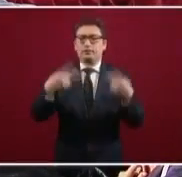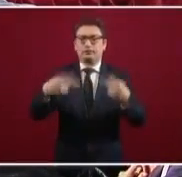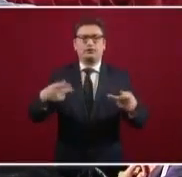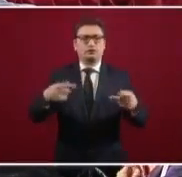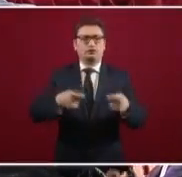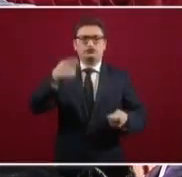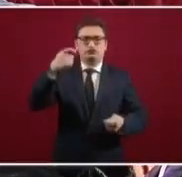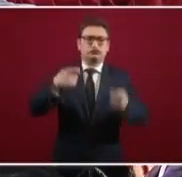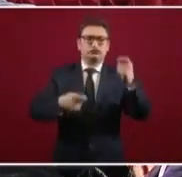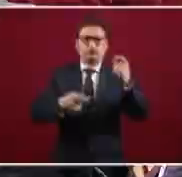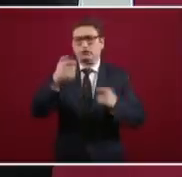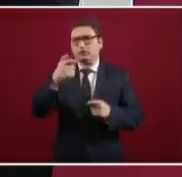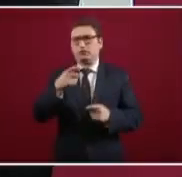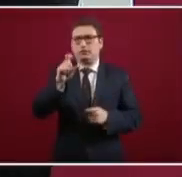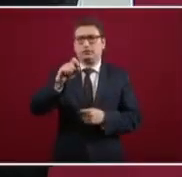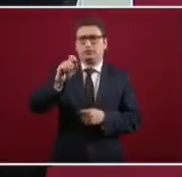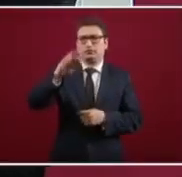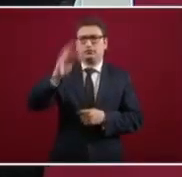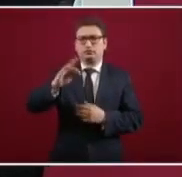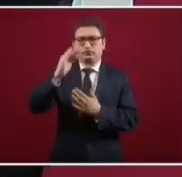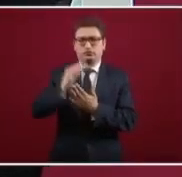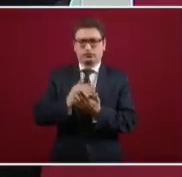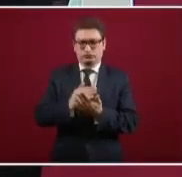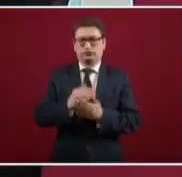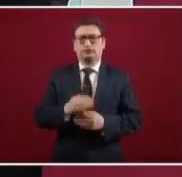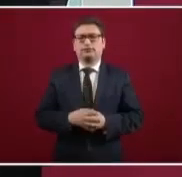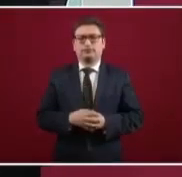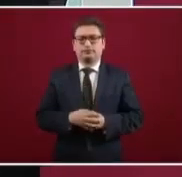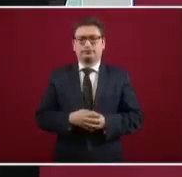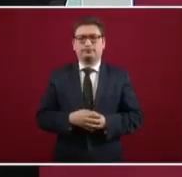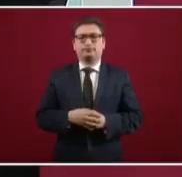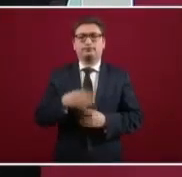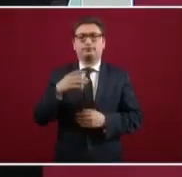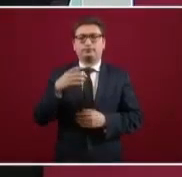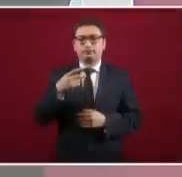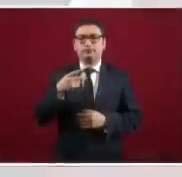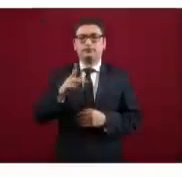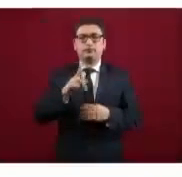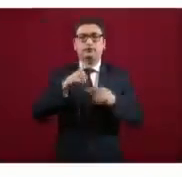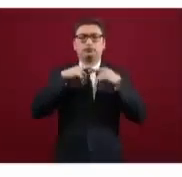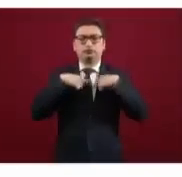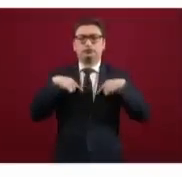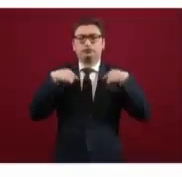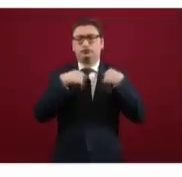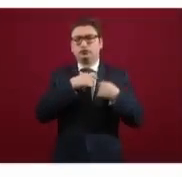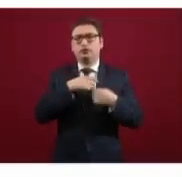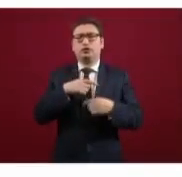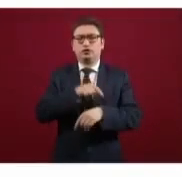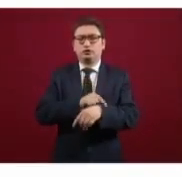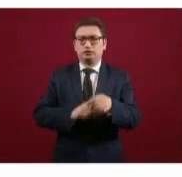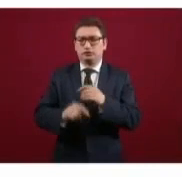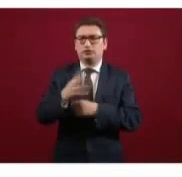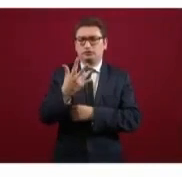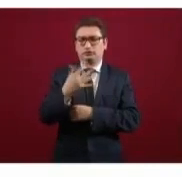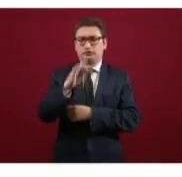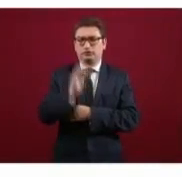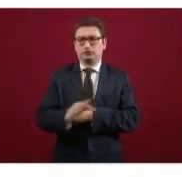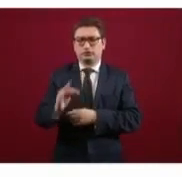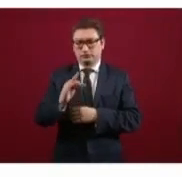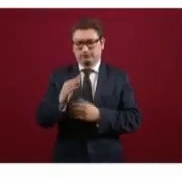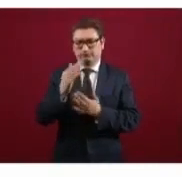precios 20 por ciento por debajo del valor de mercado aunque en las joyas tenemos un 50% de descuento